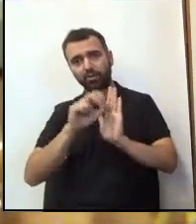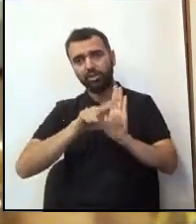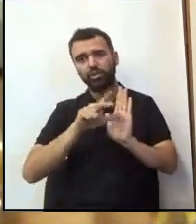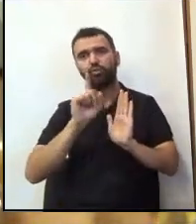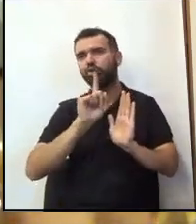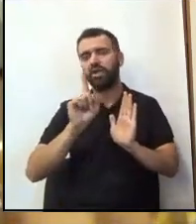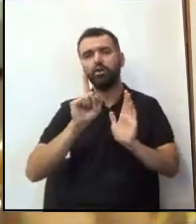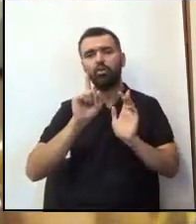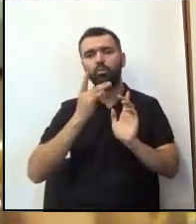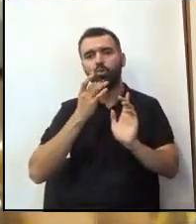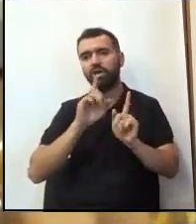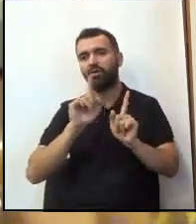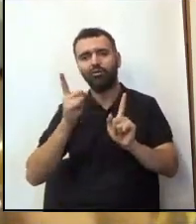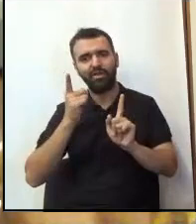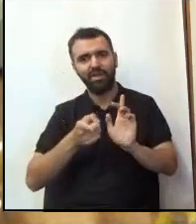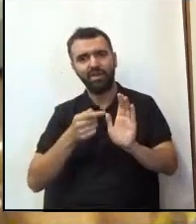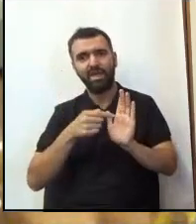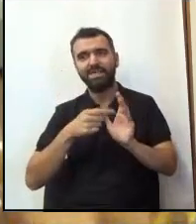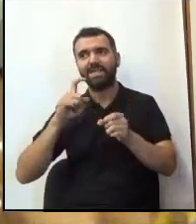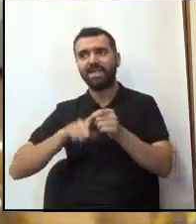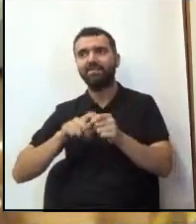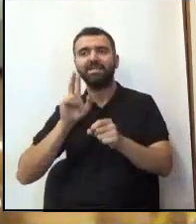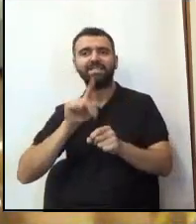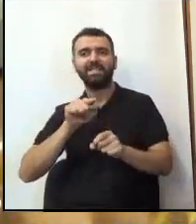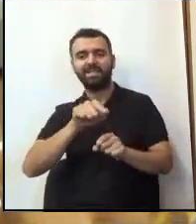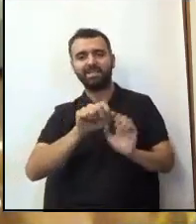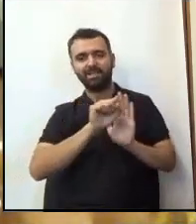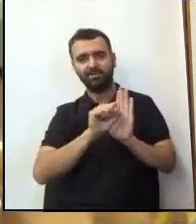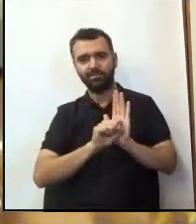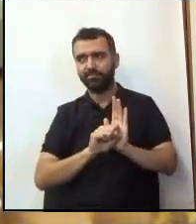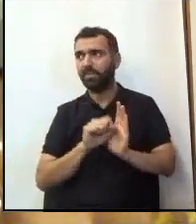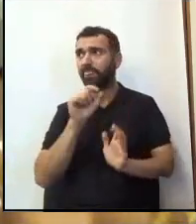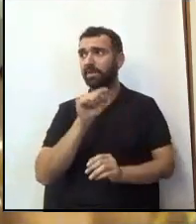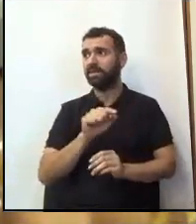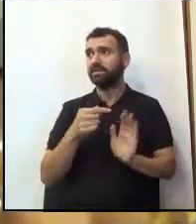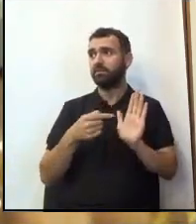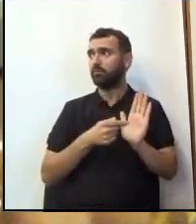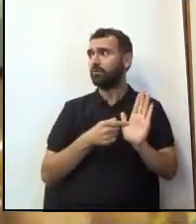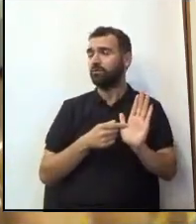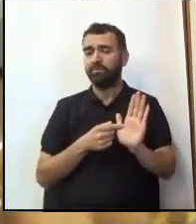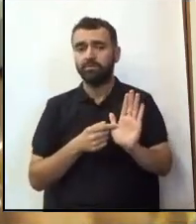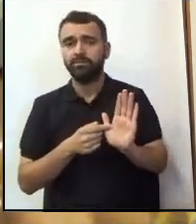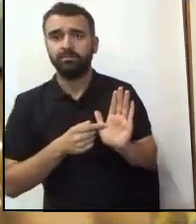corresponde. Y así se inscribe después sin ese artículo. Ese es el punto.